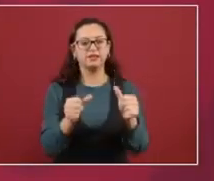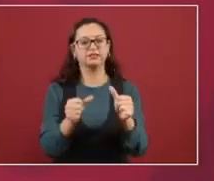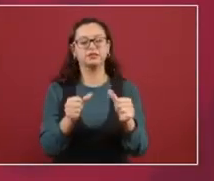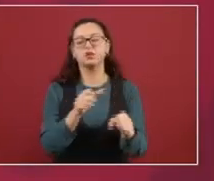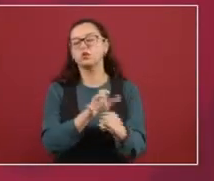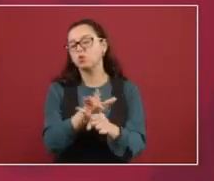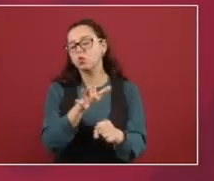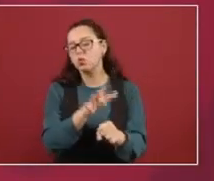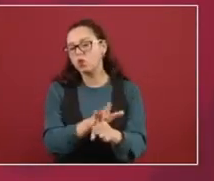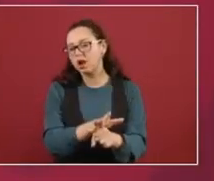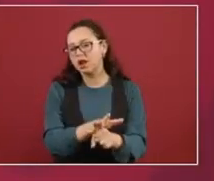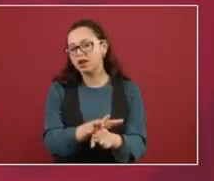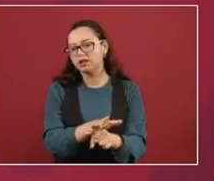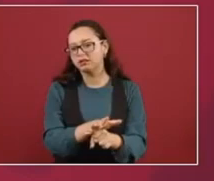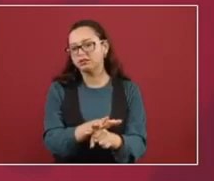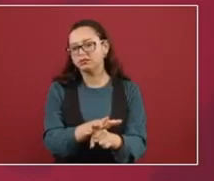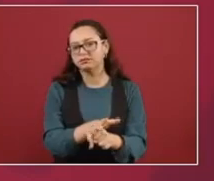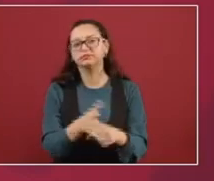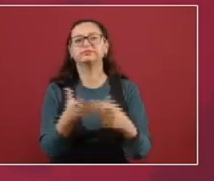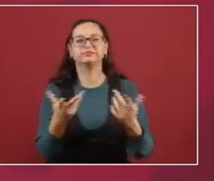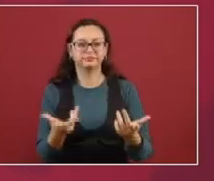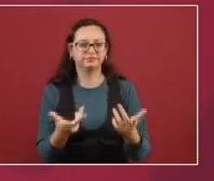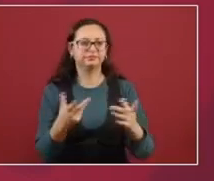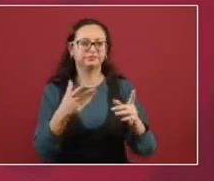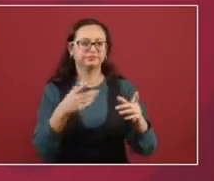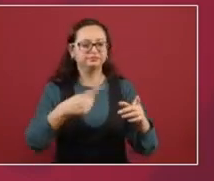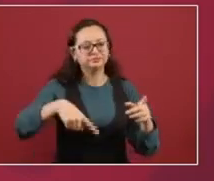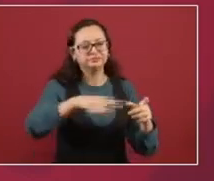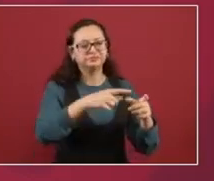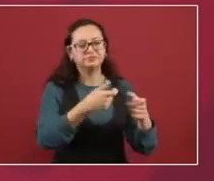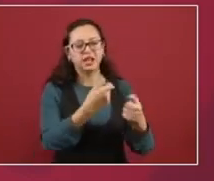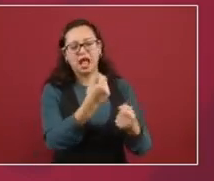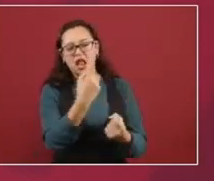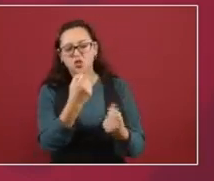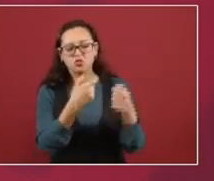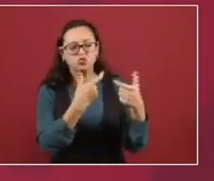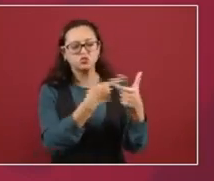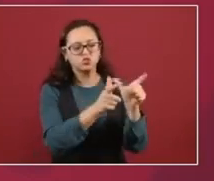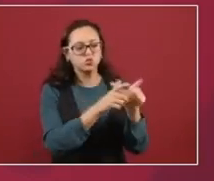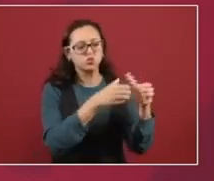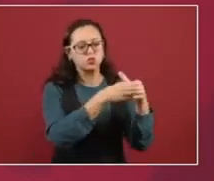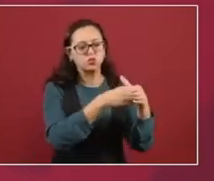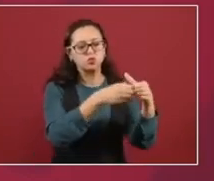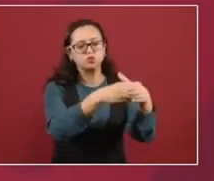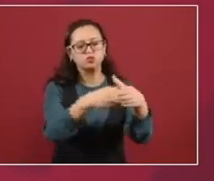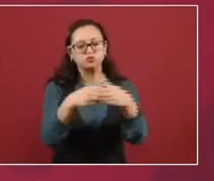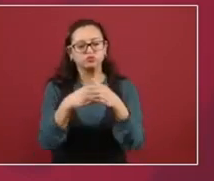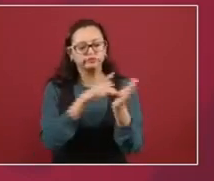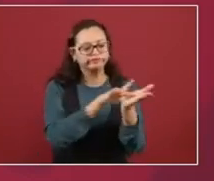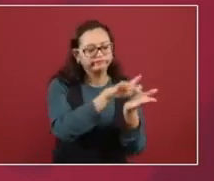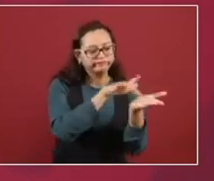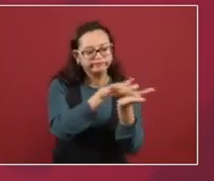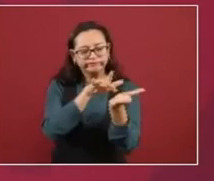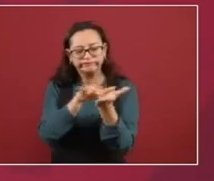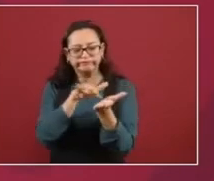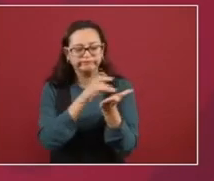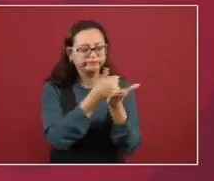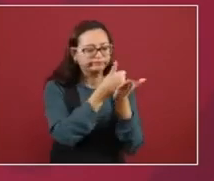básicamente a apoyar a minorías, era un